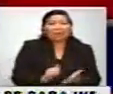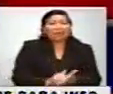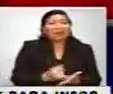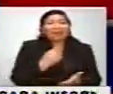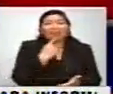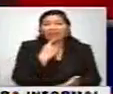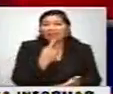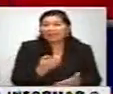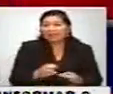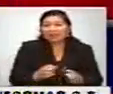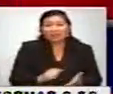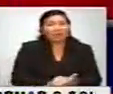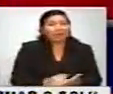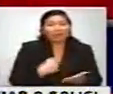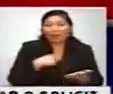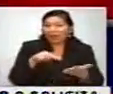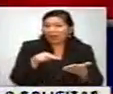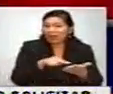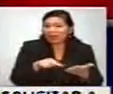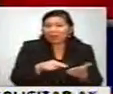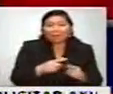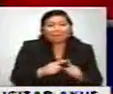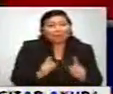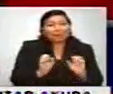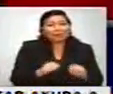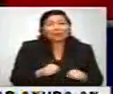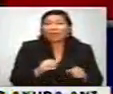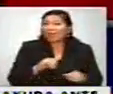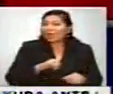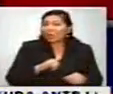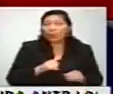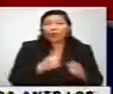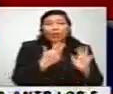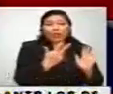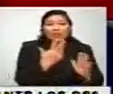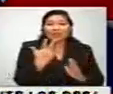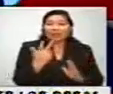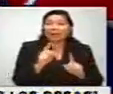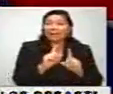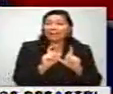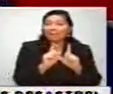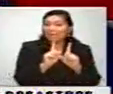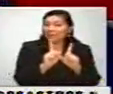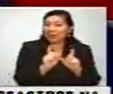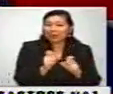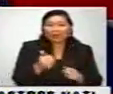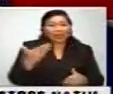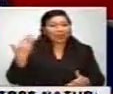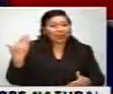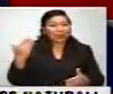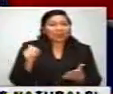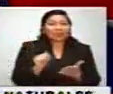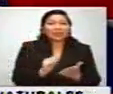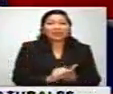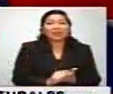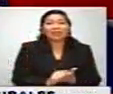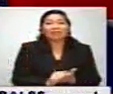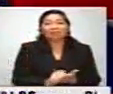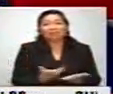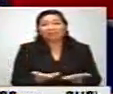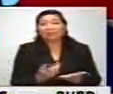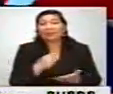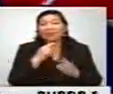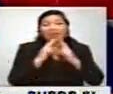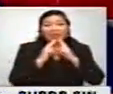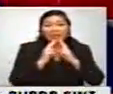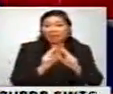lo que he visto, además, no he leído el detalle, pero he visto que son las mismas 83 preguntas que la vez pasada, con lo que él